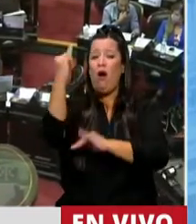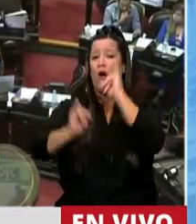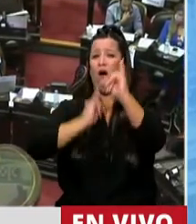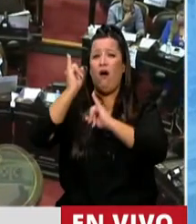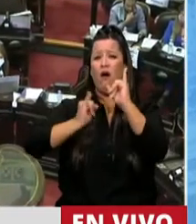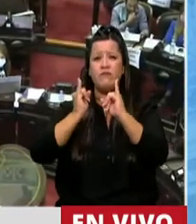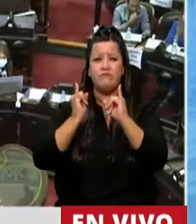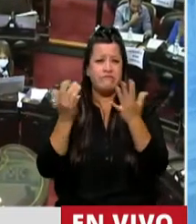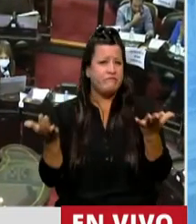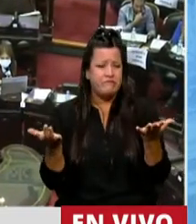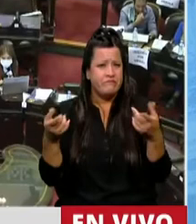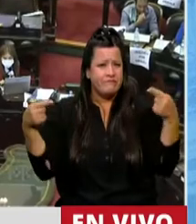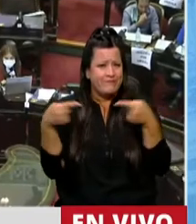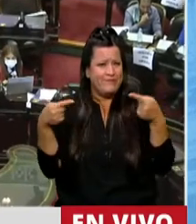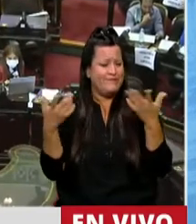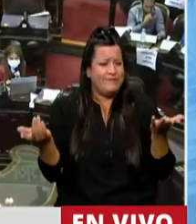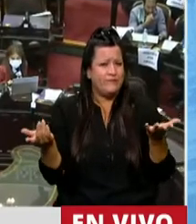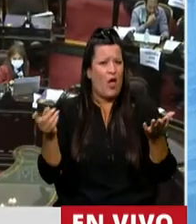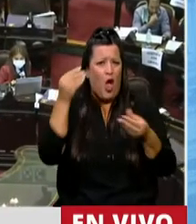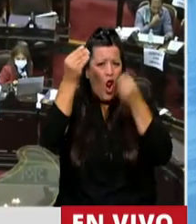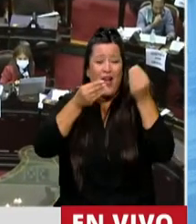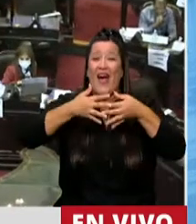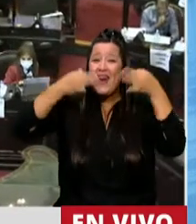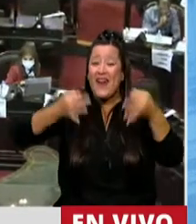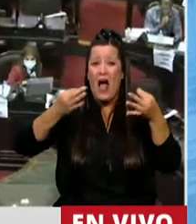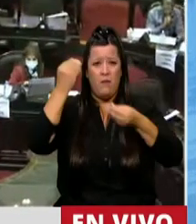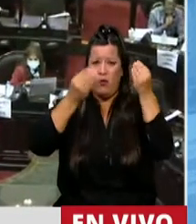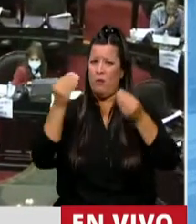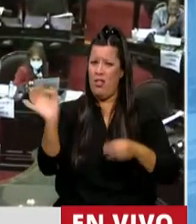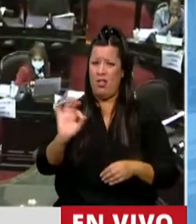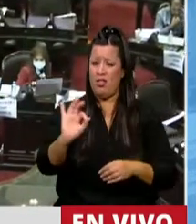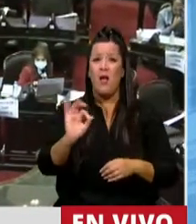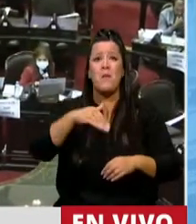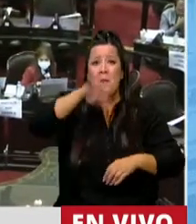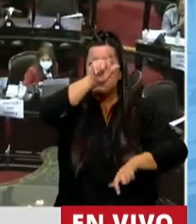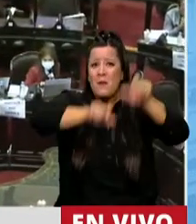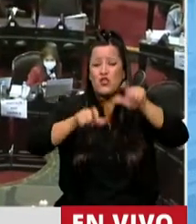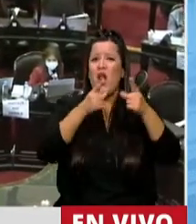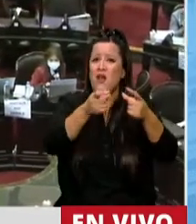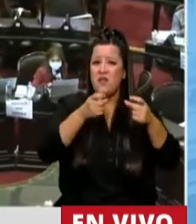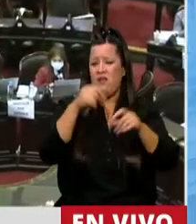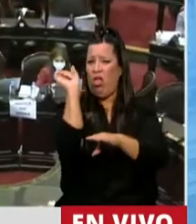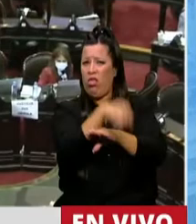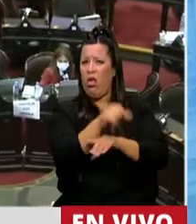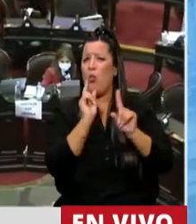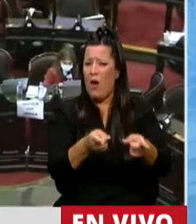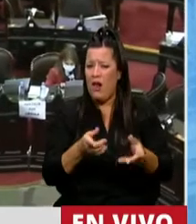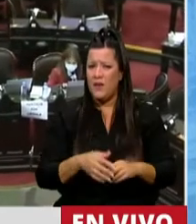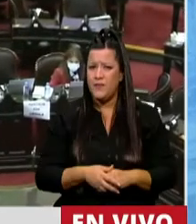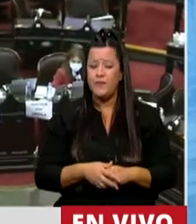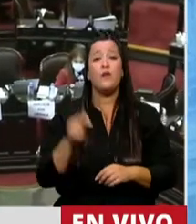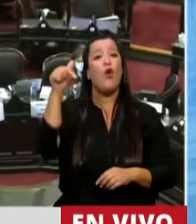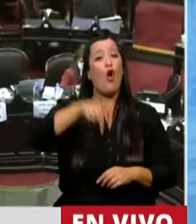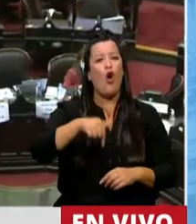no tienen asidero, no se preocupan realmente de quienes más lo necesitan. Hoy les traigo